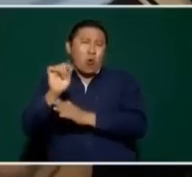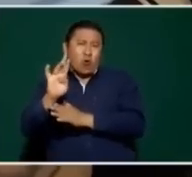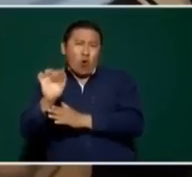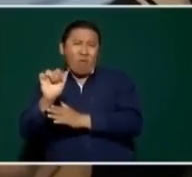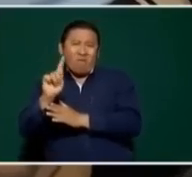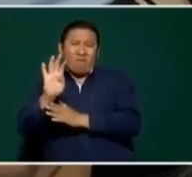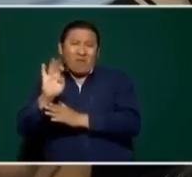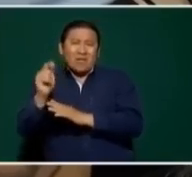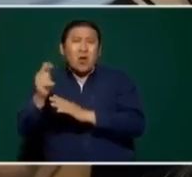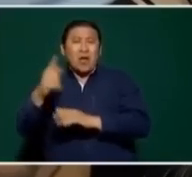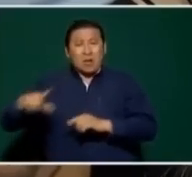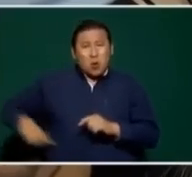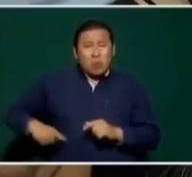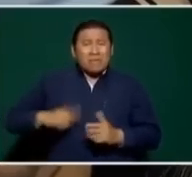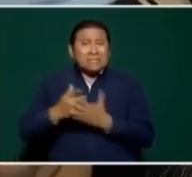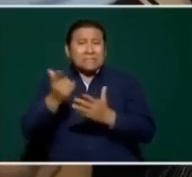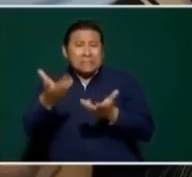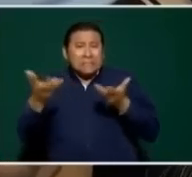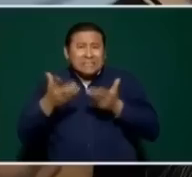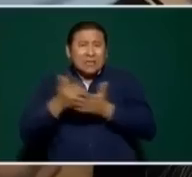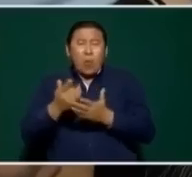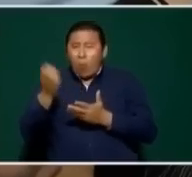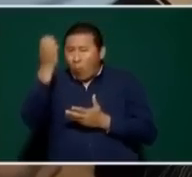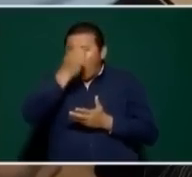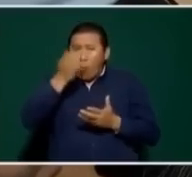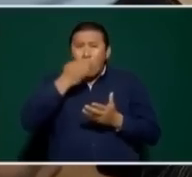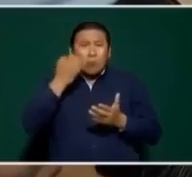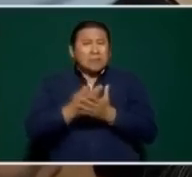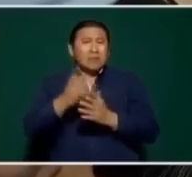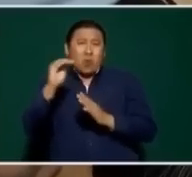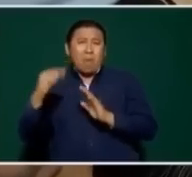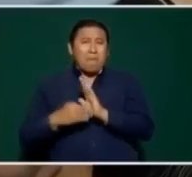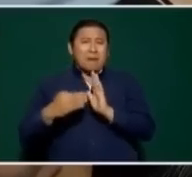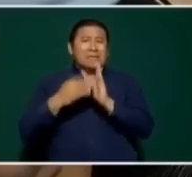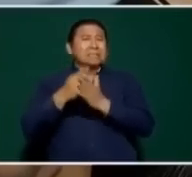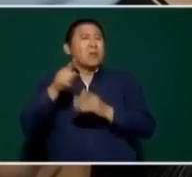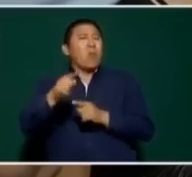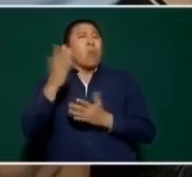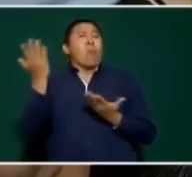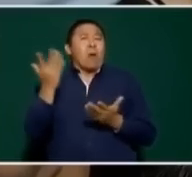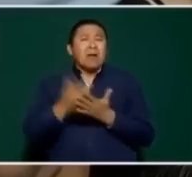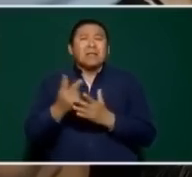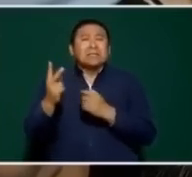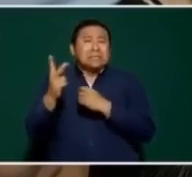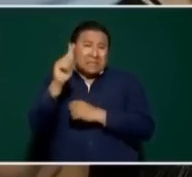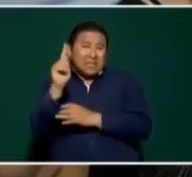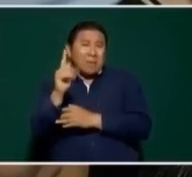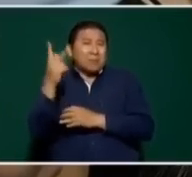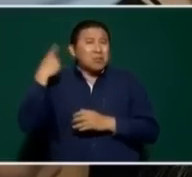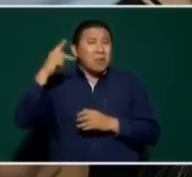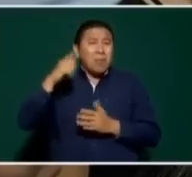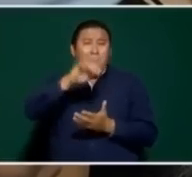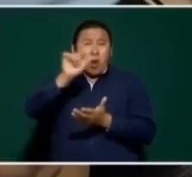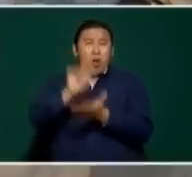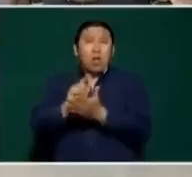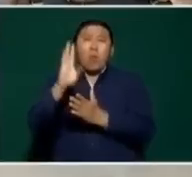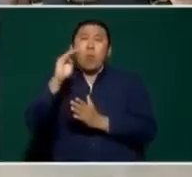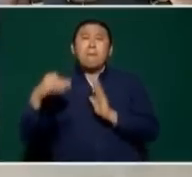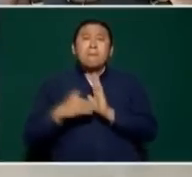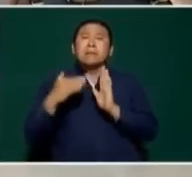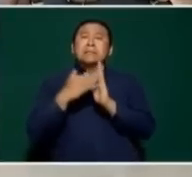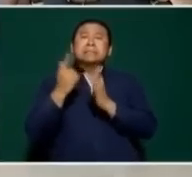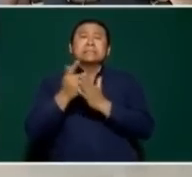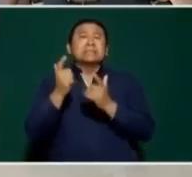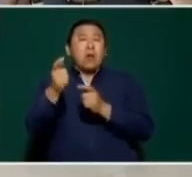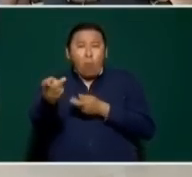Borges. Ahí está, se dijo que se iban a hacer un estudio con 9 millones de pesos. ¿Sabe cuánto se le da a una televisora de Puebla local?